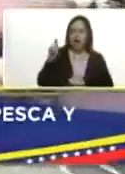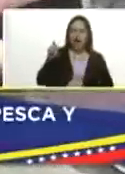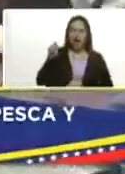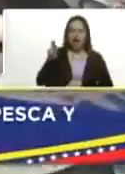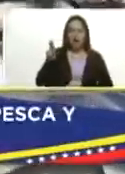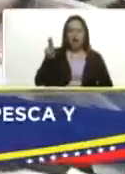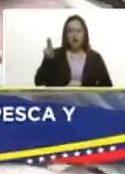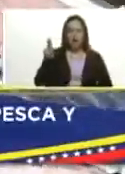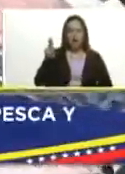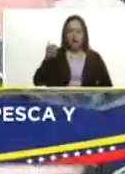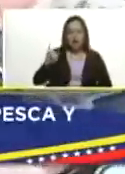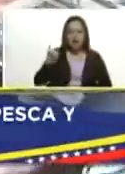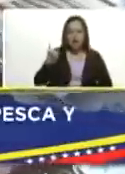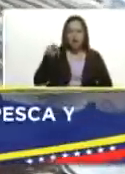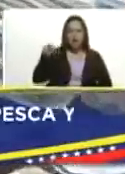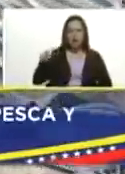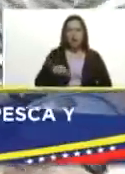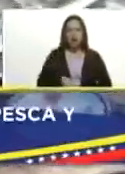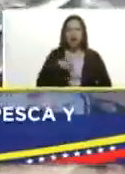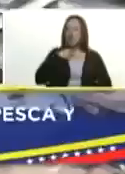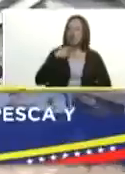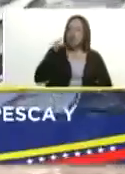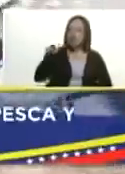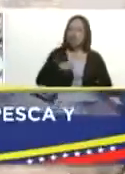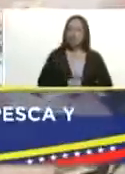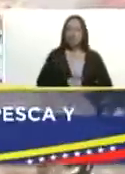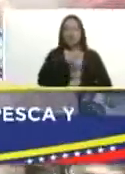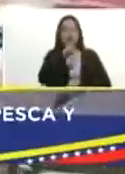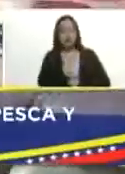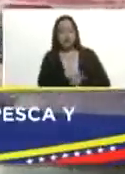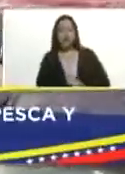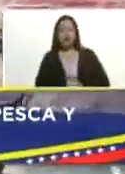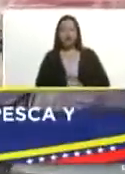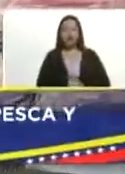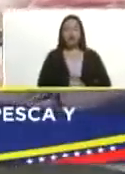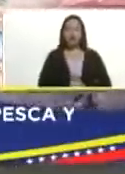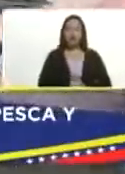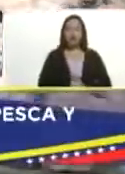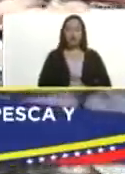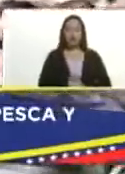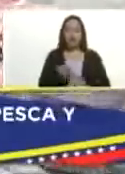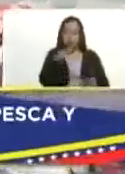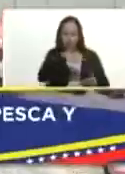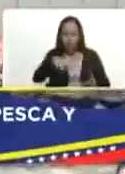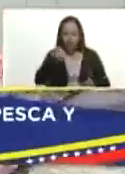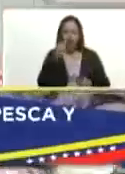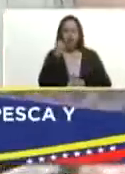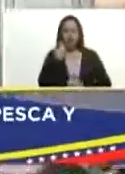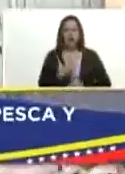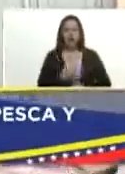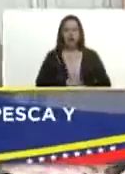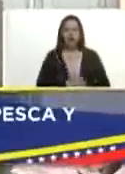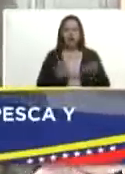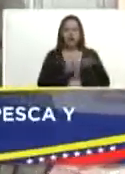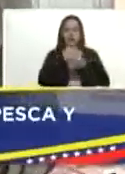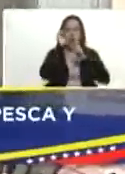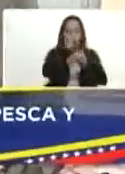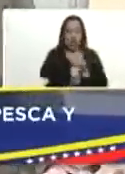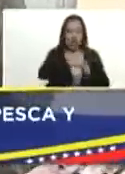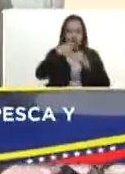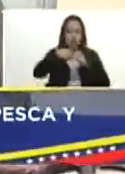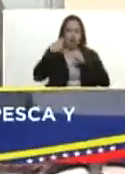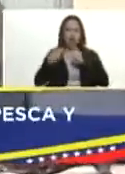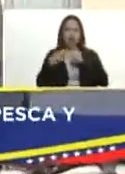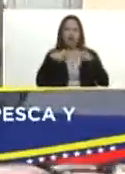gusta a ti. Sí. Hamburguesita de atún. De atún, ¿ah? Sí. Qué cosa tan buena, vale. Lo que es la pesca,